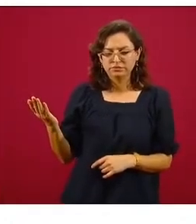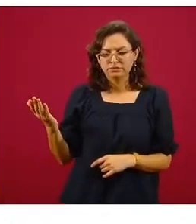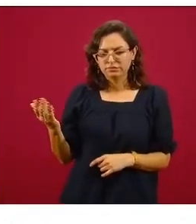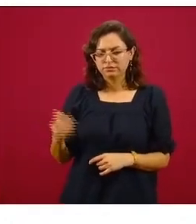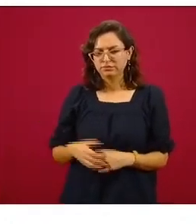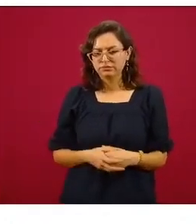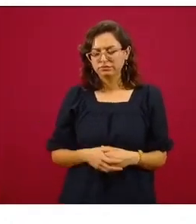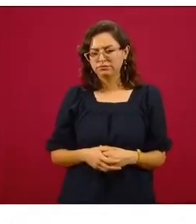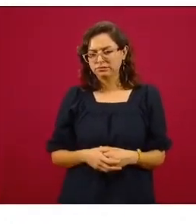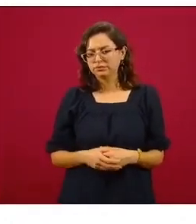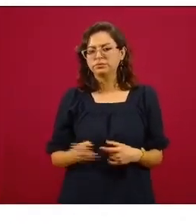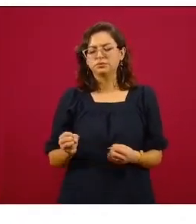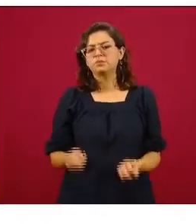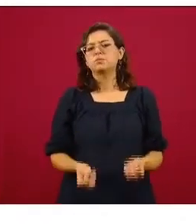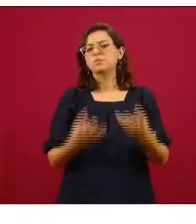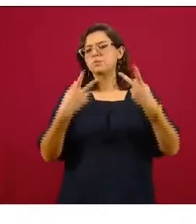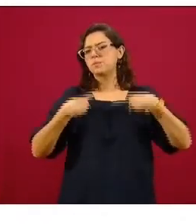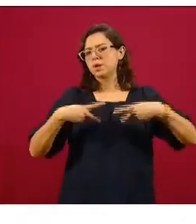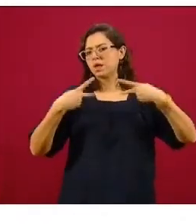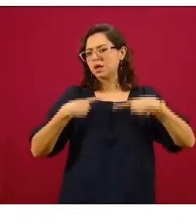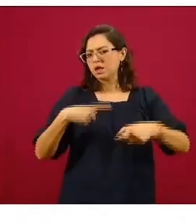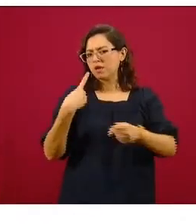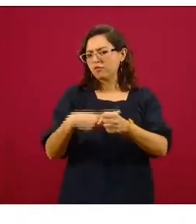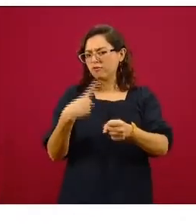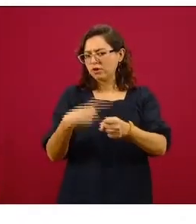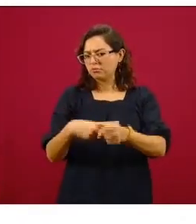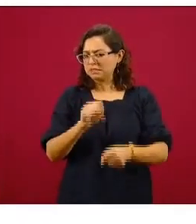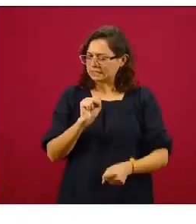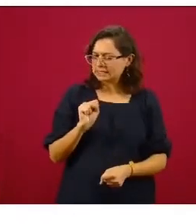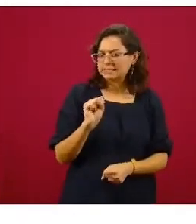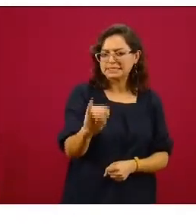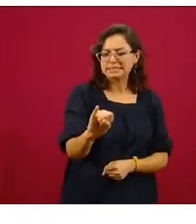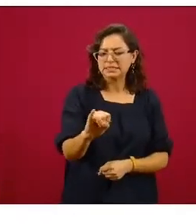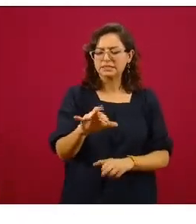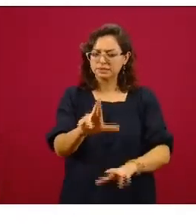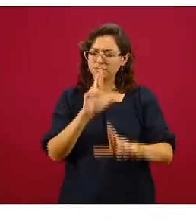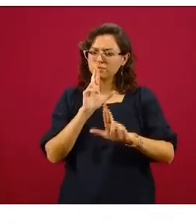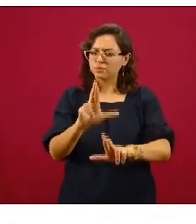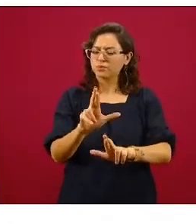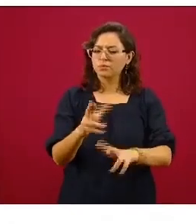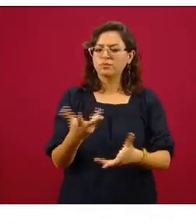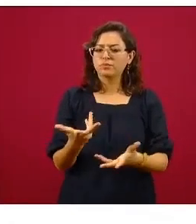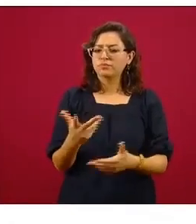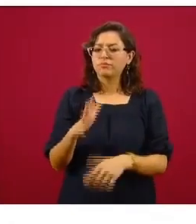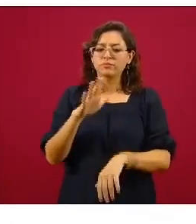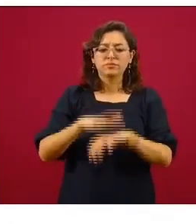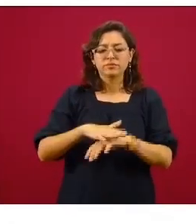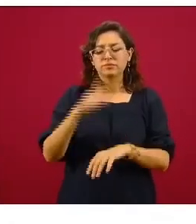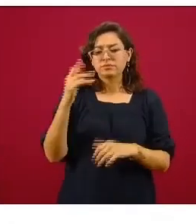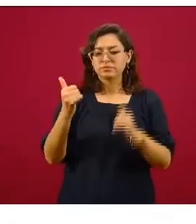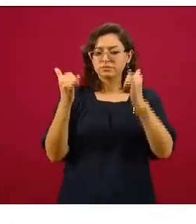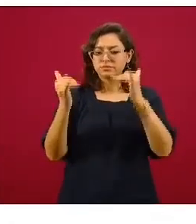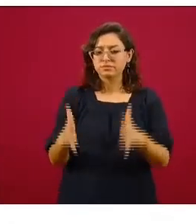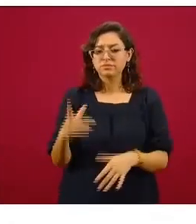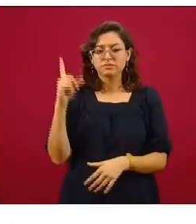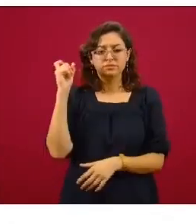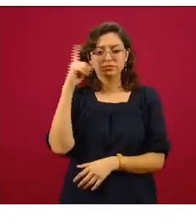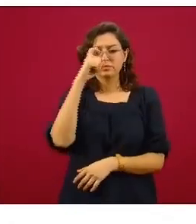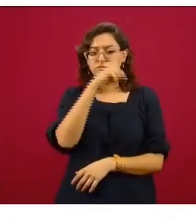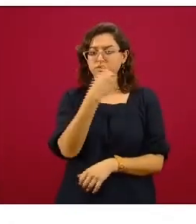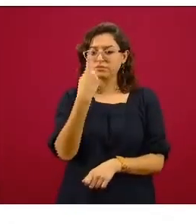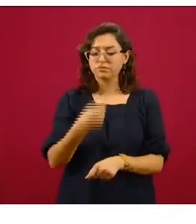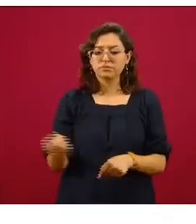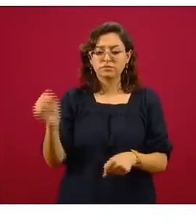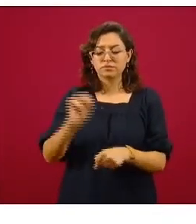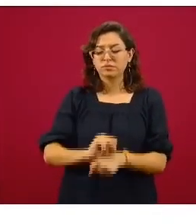La semana, digamos, más completa, porque es la que tendría ya la mayoría de resultados emitidos, es decir, que tiene ya muy pocos o mínimos resultados que